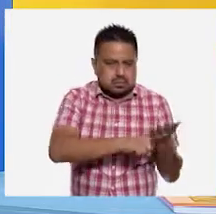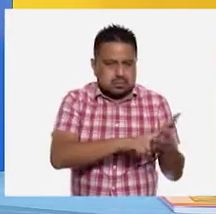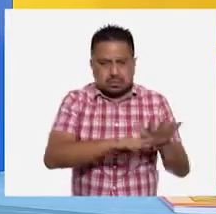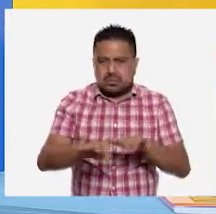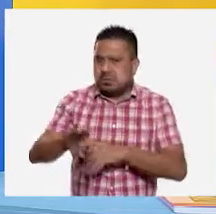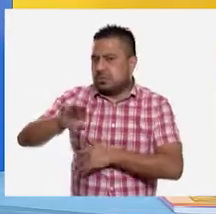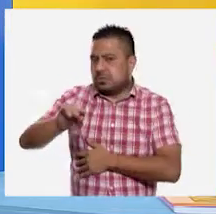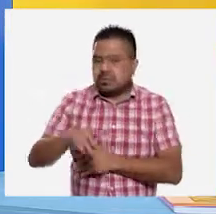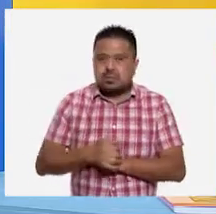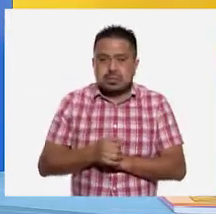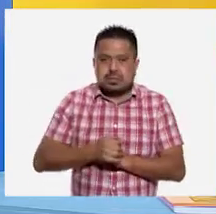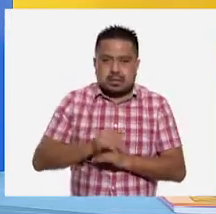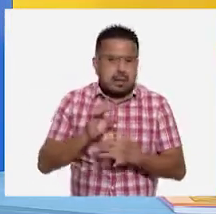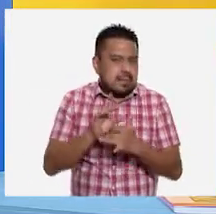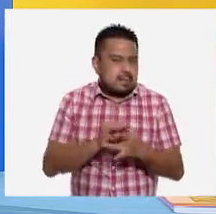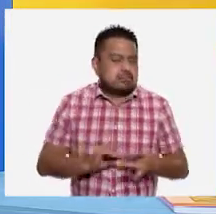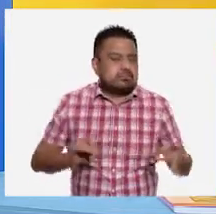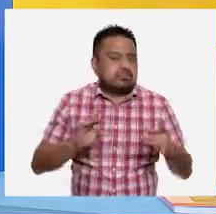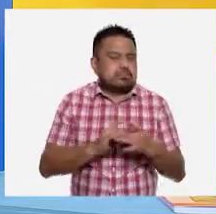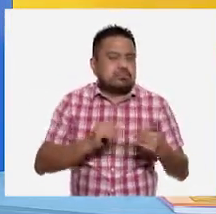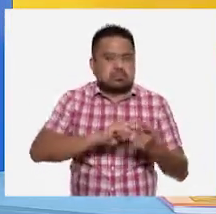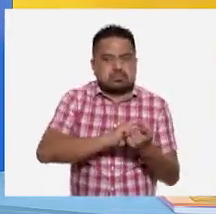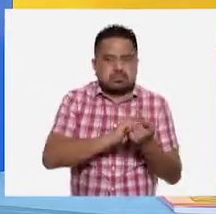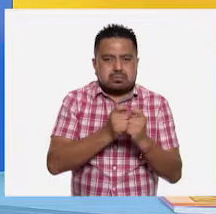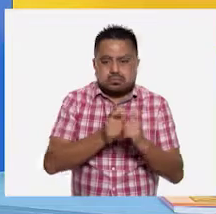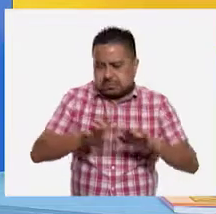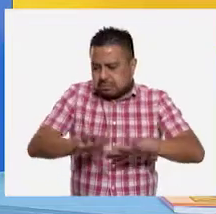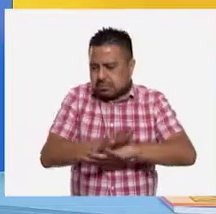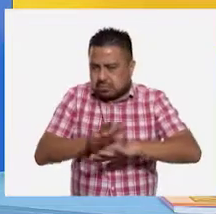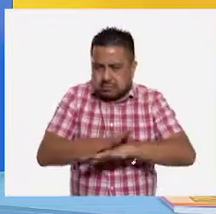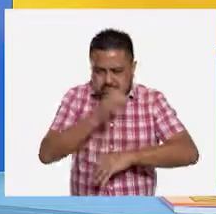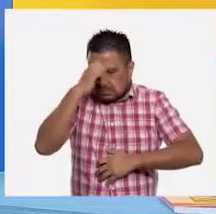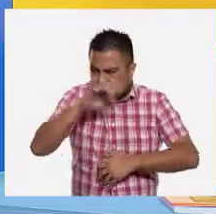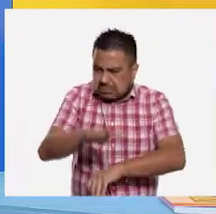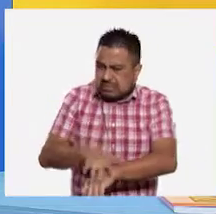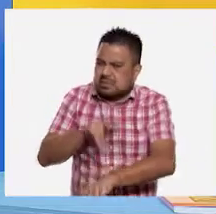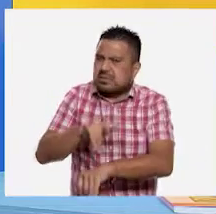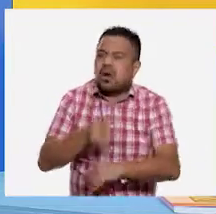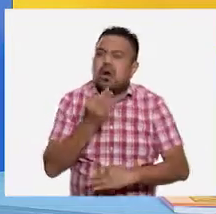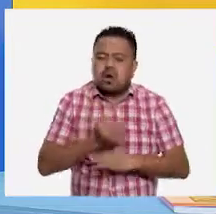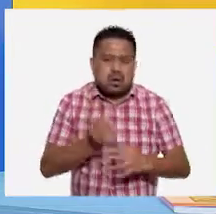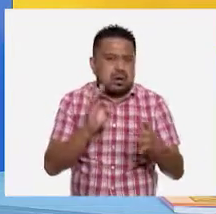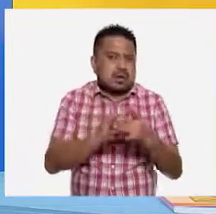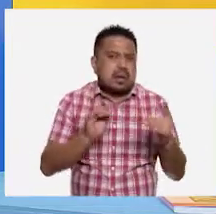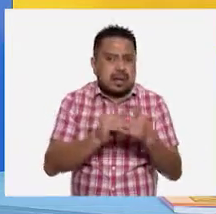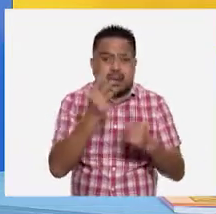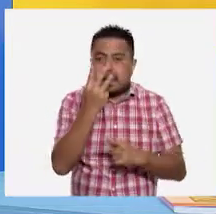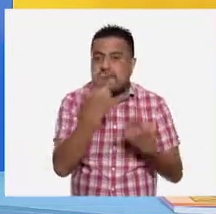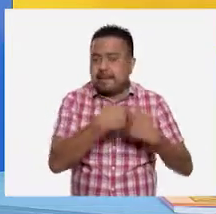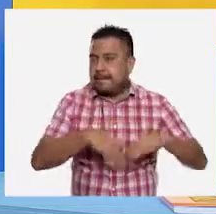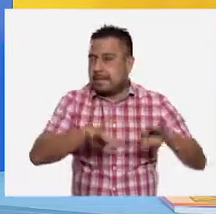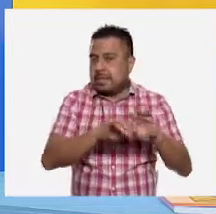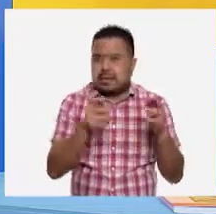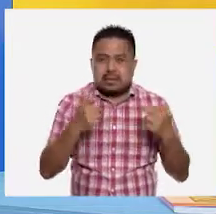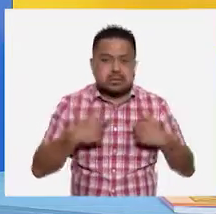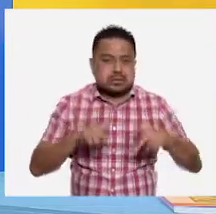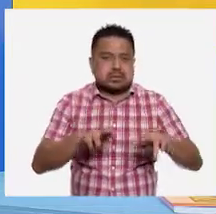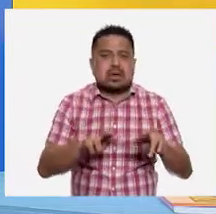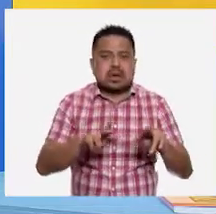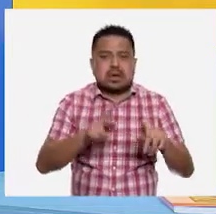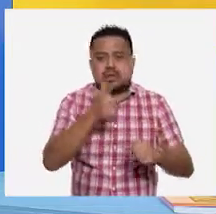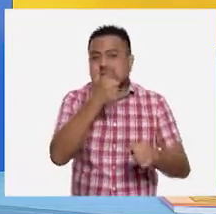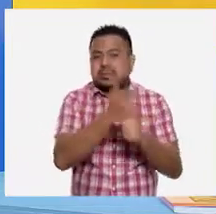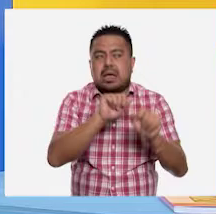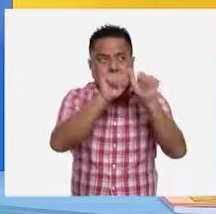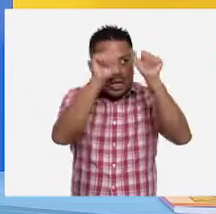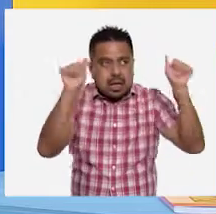1990. Y para explicar las transformaciones que se experimentaron, vamos a hablar de tres de los principales representantes del séptimo arte